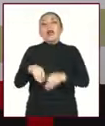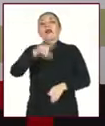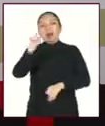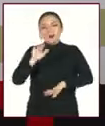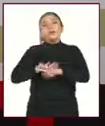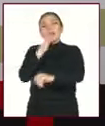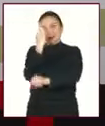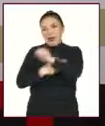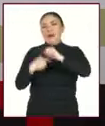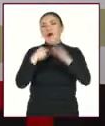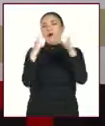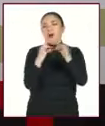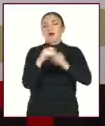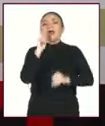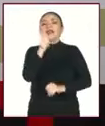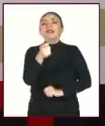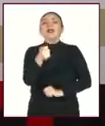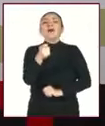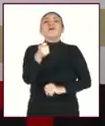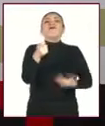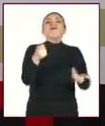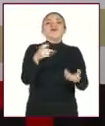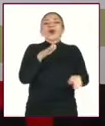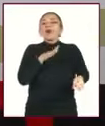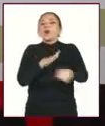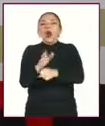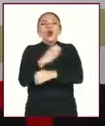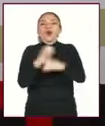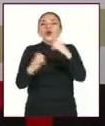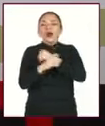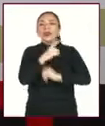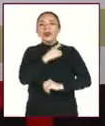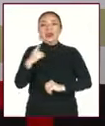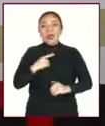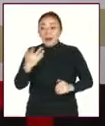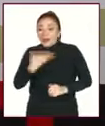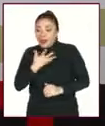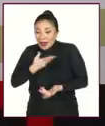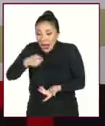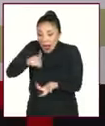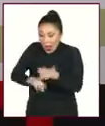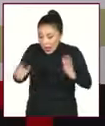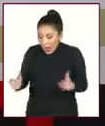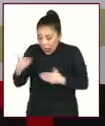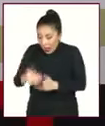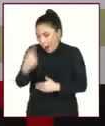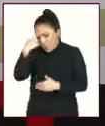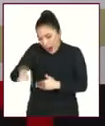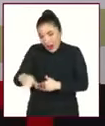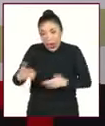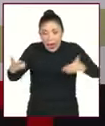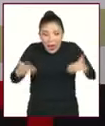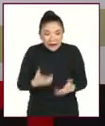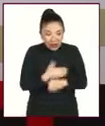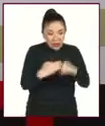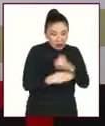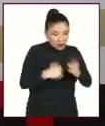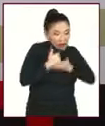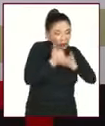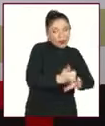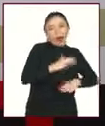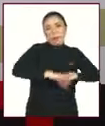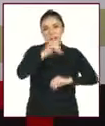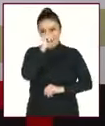de qué es lo que podemos tener en el aula para que sea más fácil poder actuar en estas situaciones.